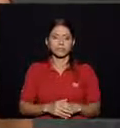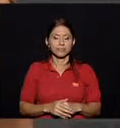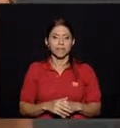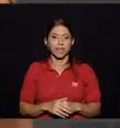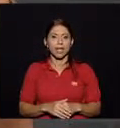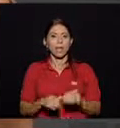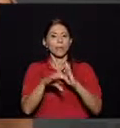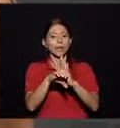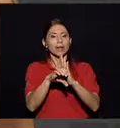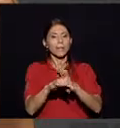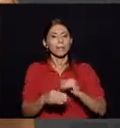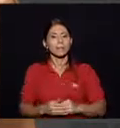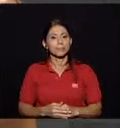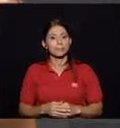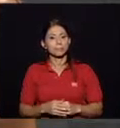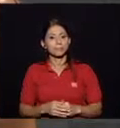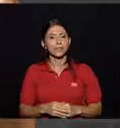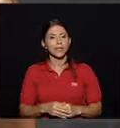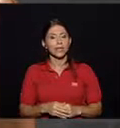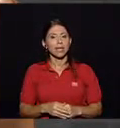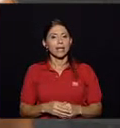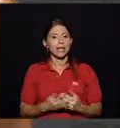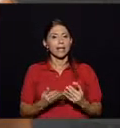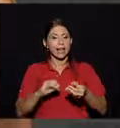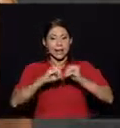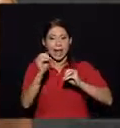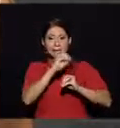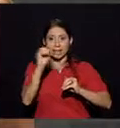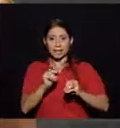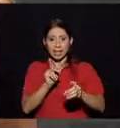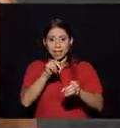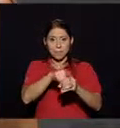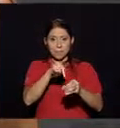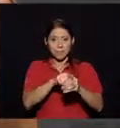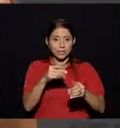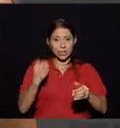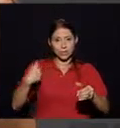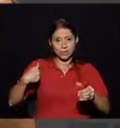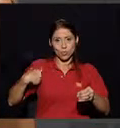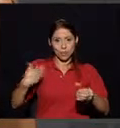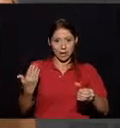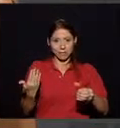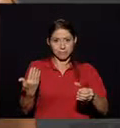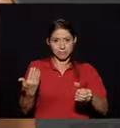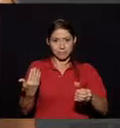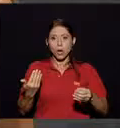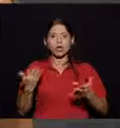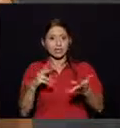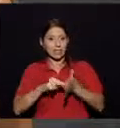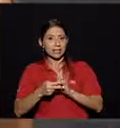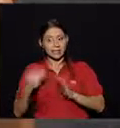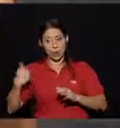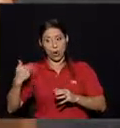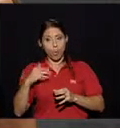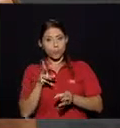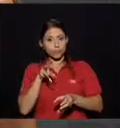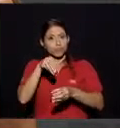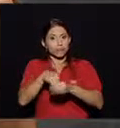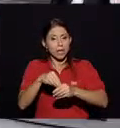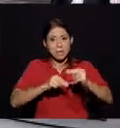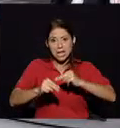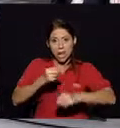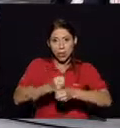este esquema. Por ejemplo, la tasa de participación masculina, o sea, la incorporación de los hombres al mercado